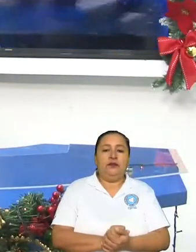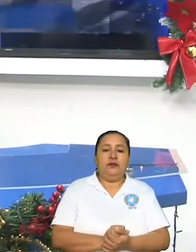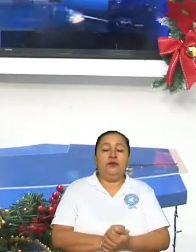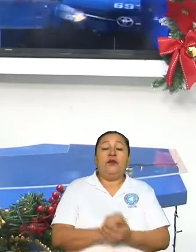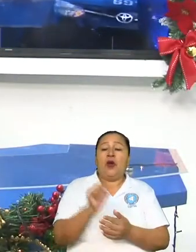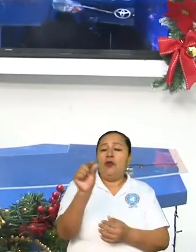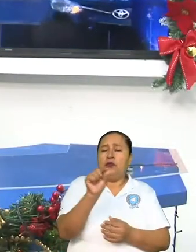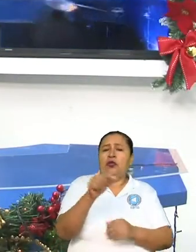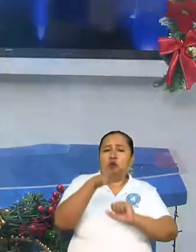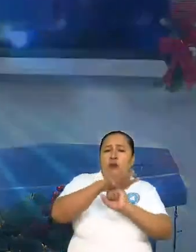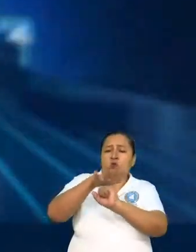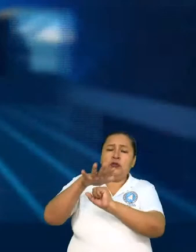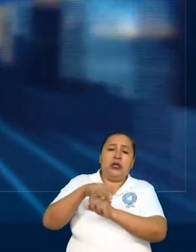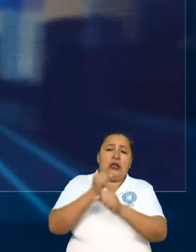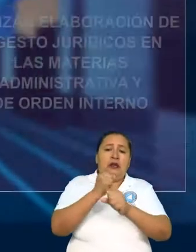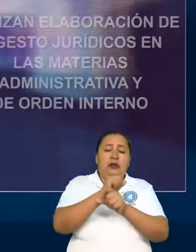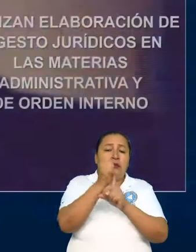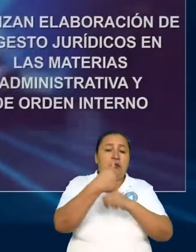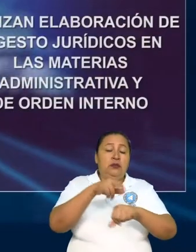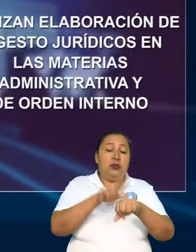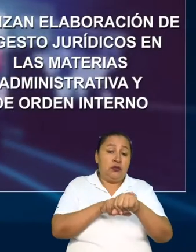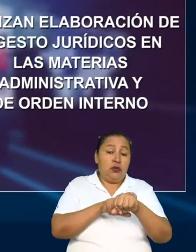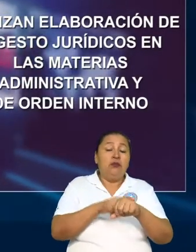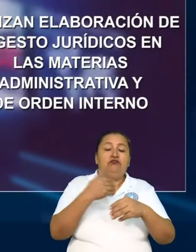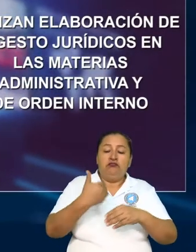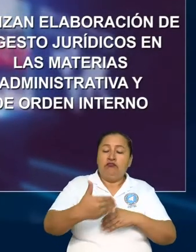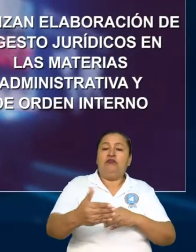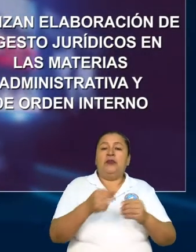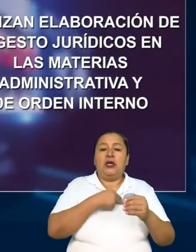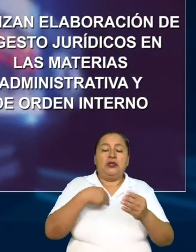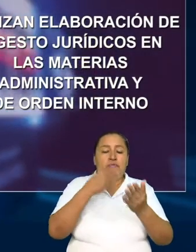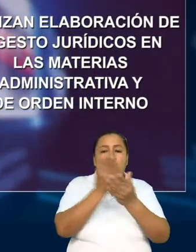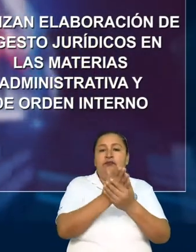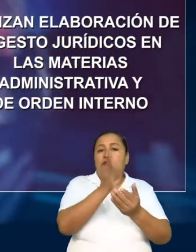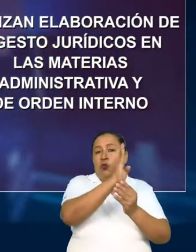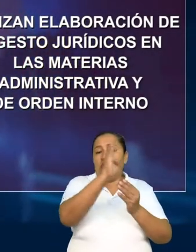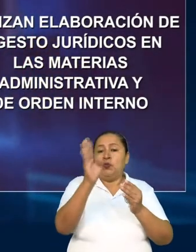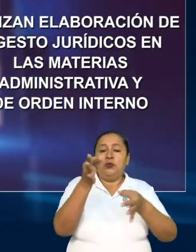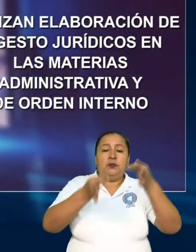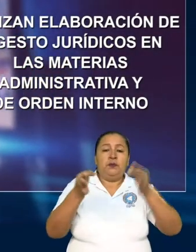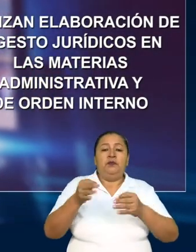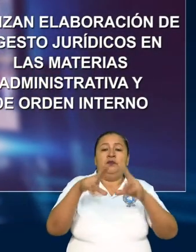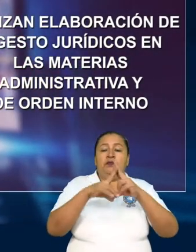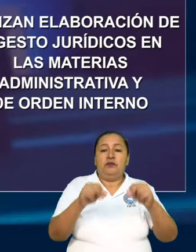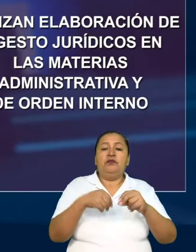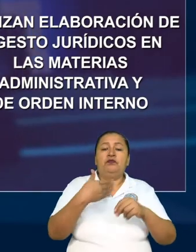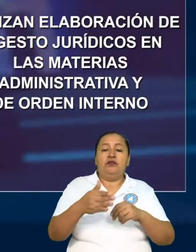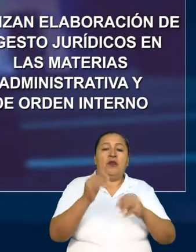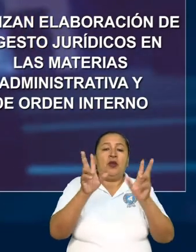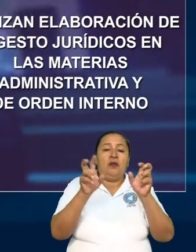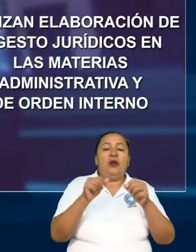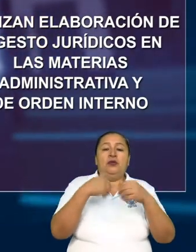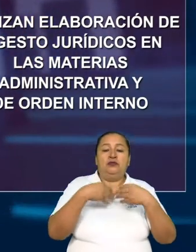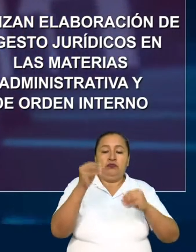En breve, comisiones parlamentarias de la Asamblea Nacional avanzan en la elaboración de los digestos jurídicos nicaragüenses en las